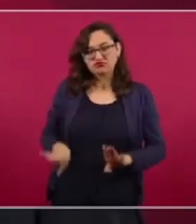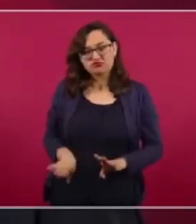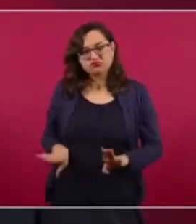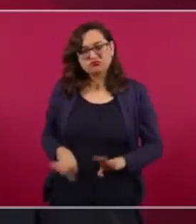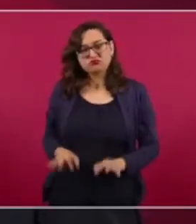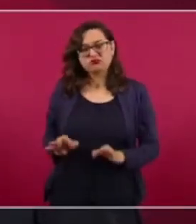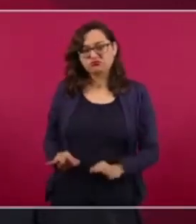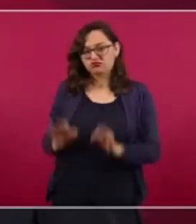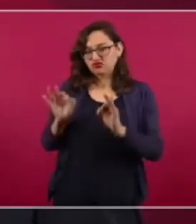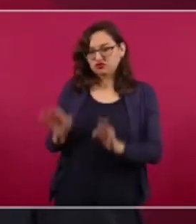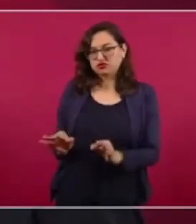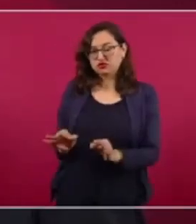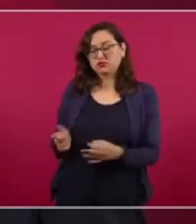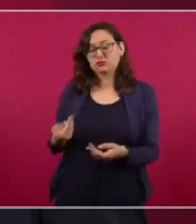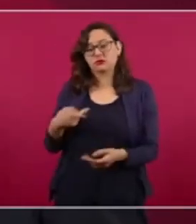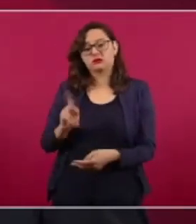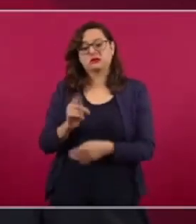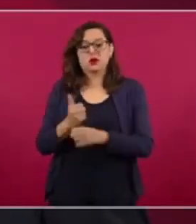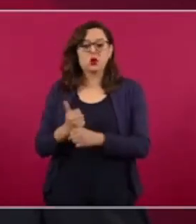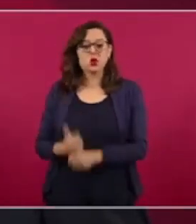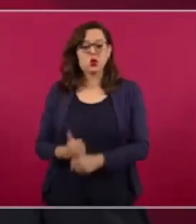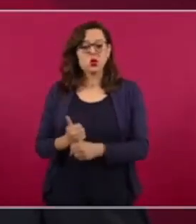como el pueblo de Cuba.